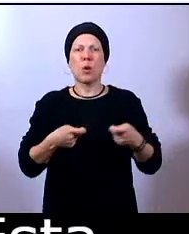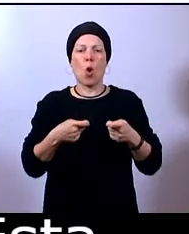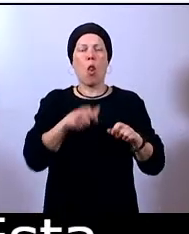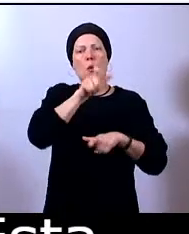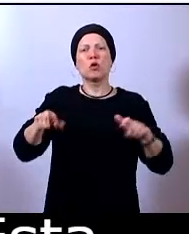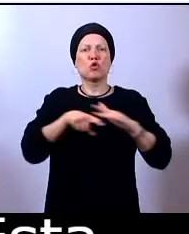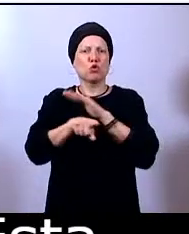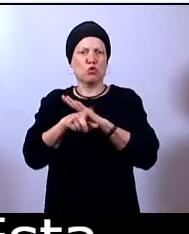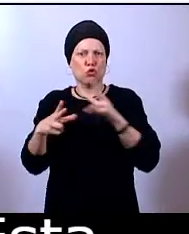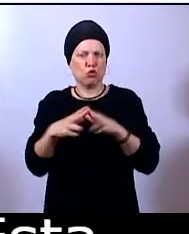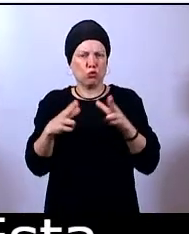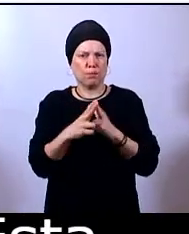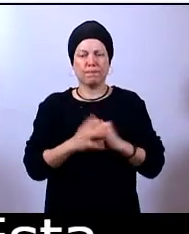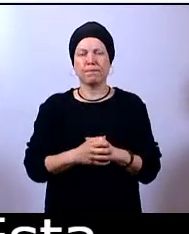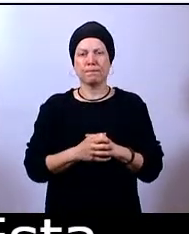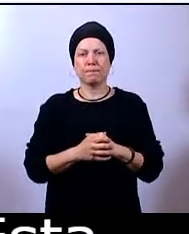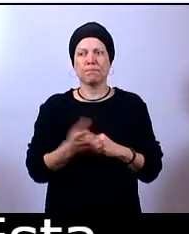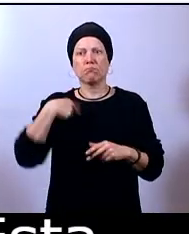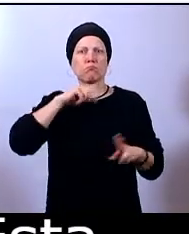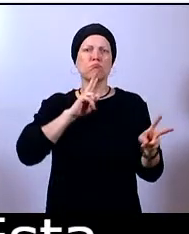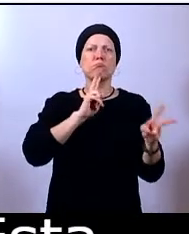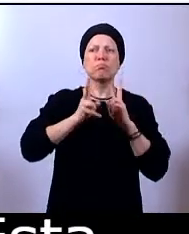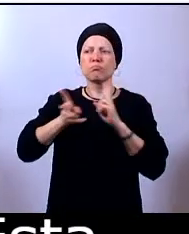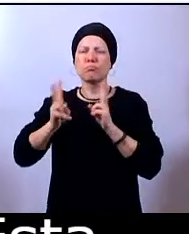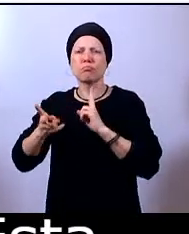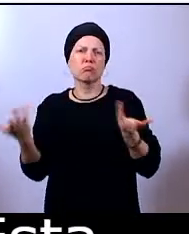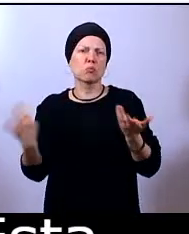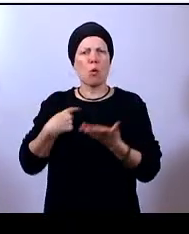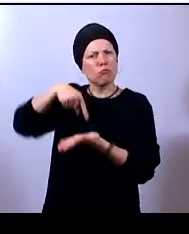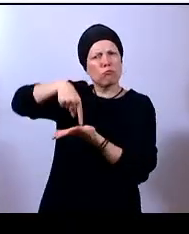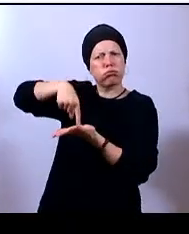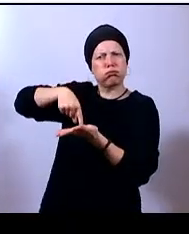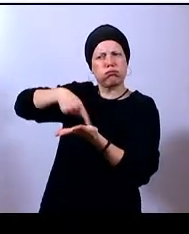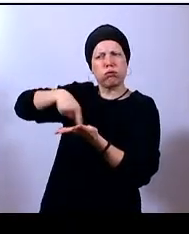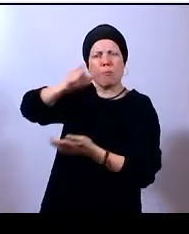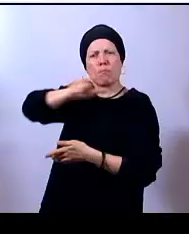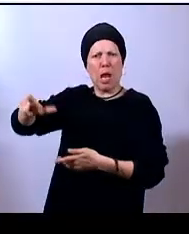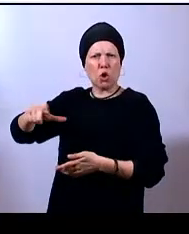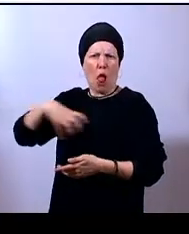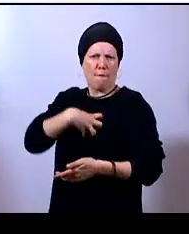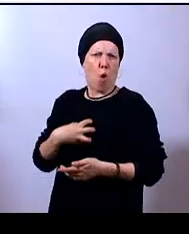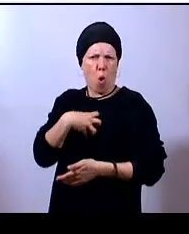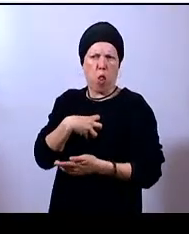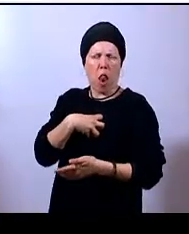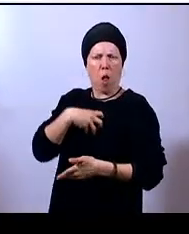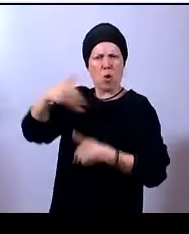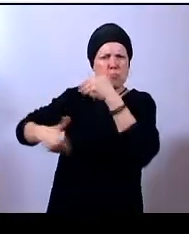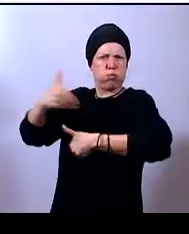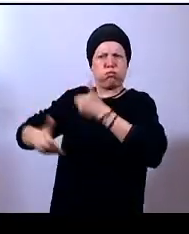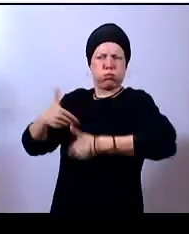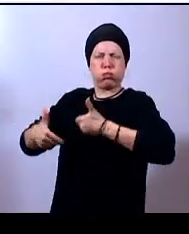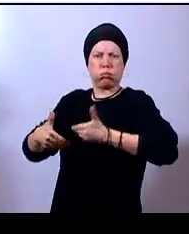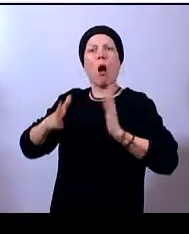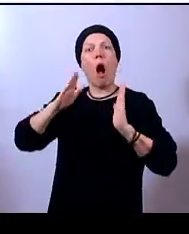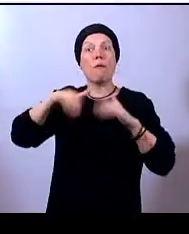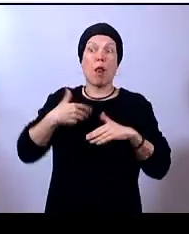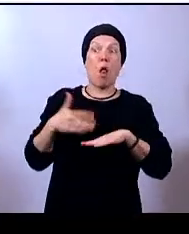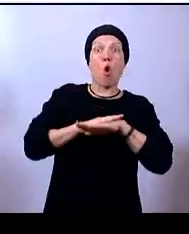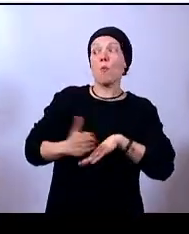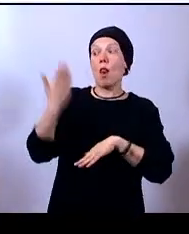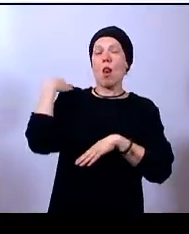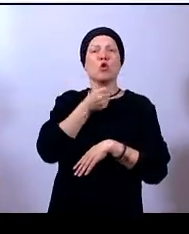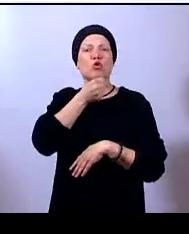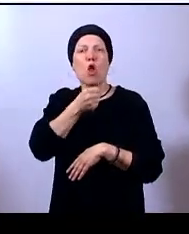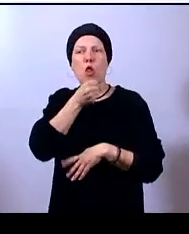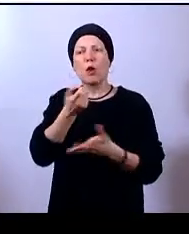sociales. Con ella damos respuesta a una reivindicación de los empleados públicos, algo con lo que el anterior Gobierno